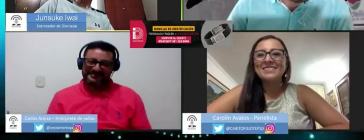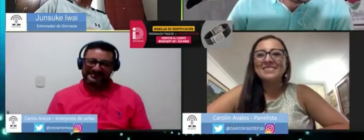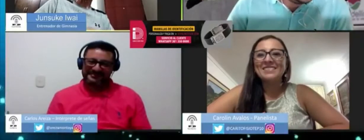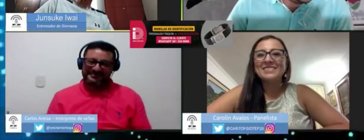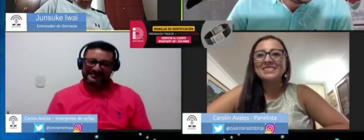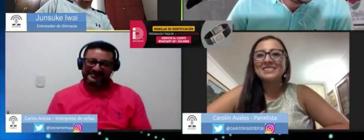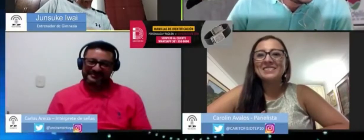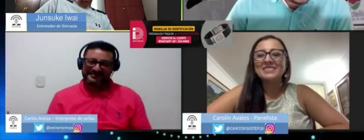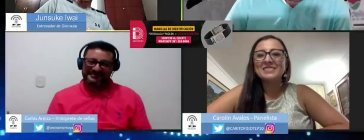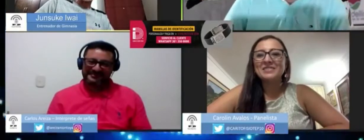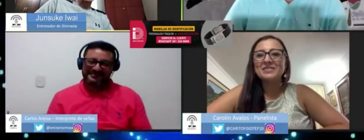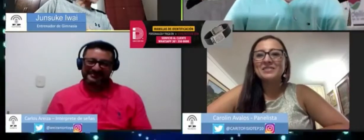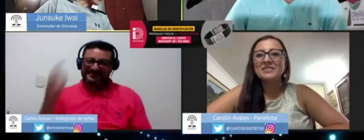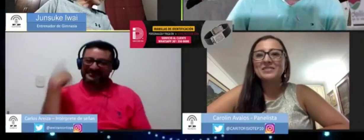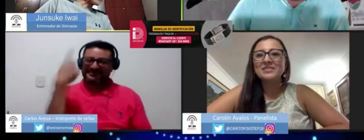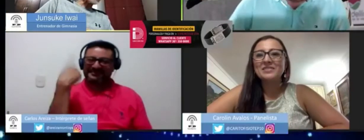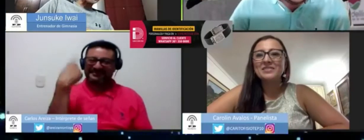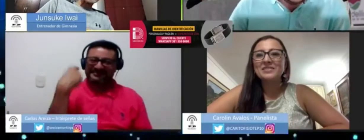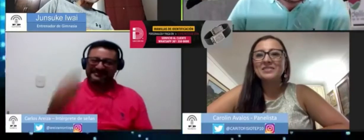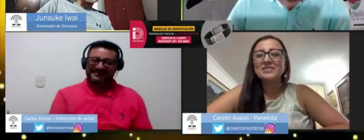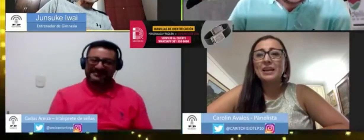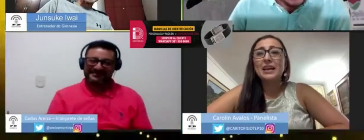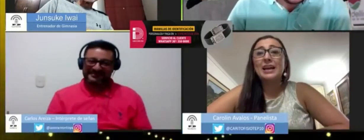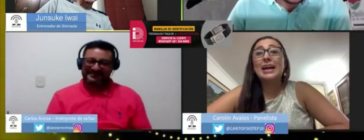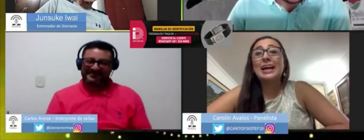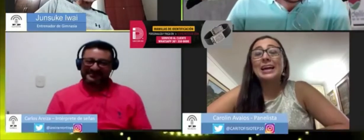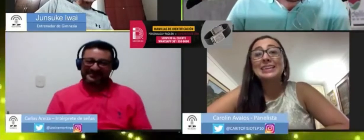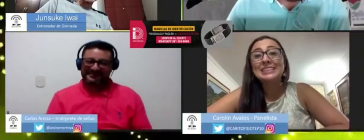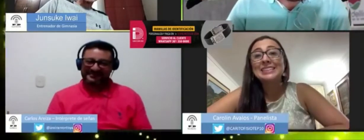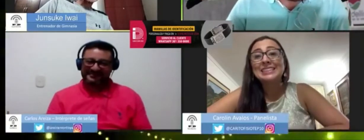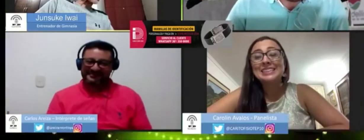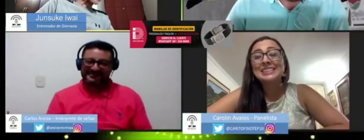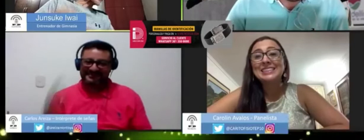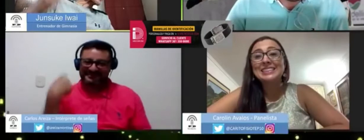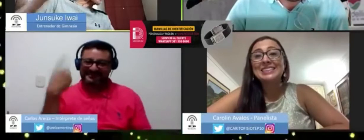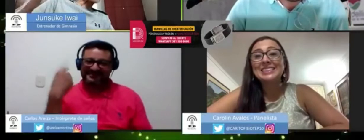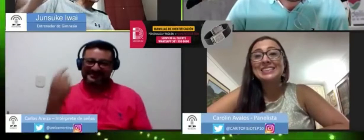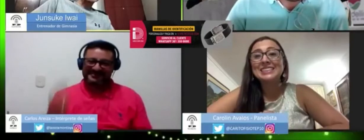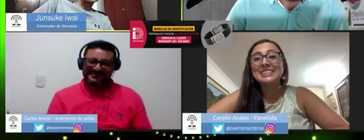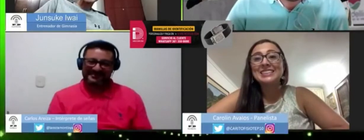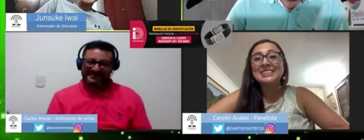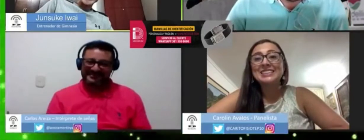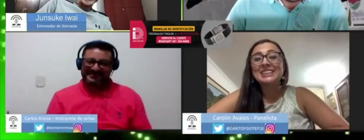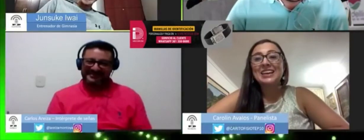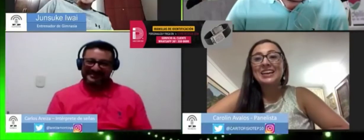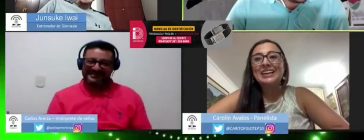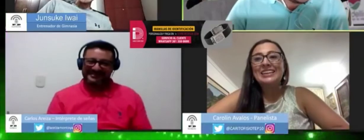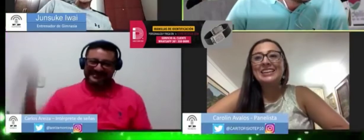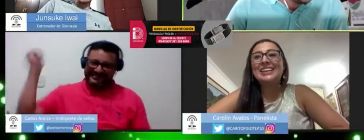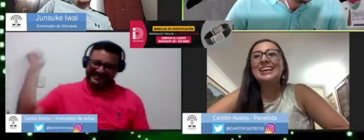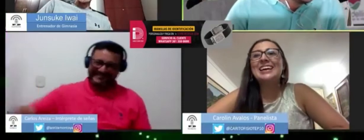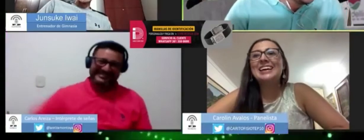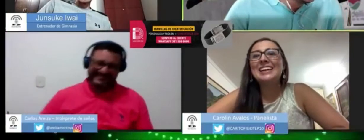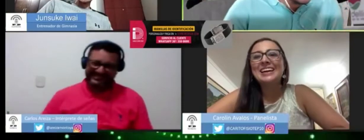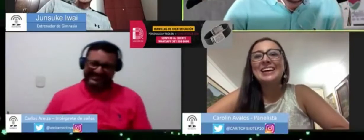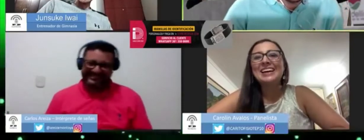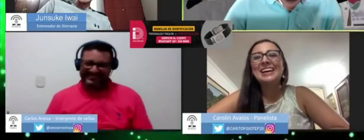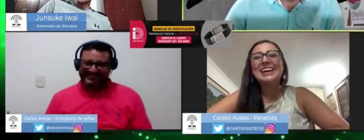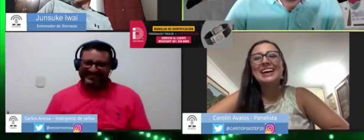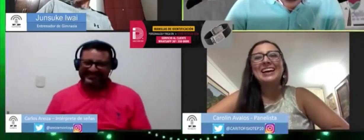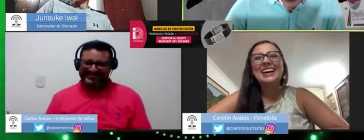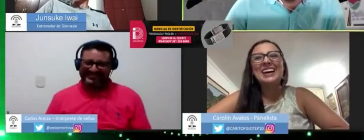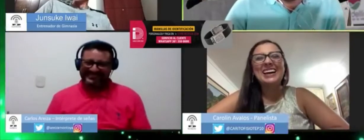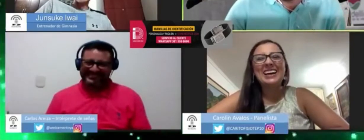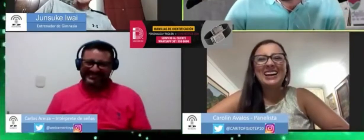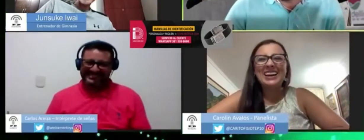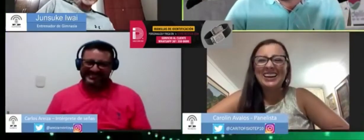palo al lado mío. Con sonrisa y palo. Ah, bueno. O sea, con el mazo